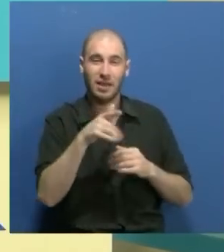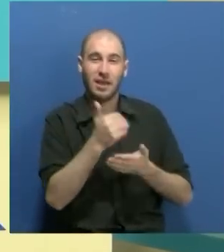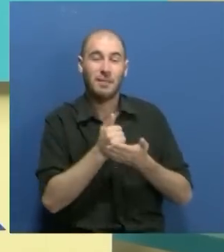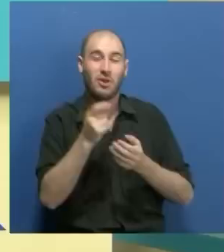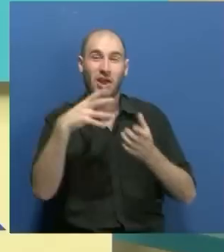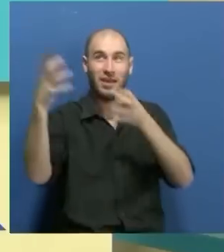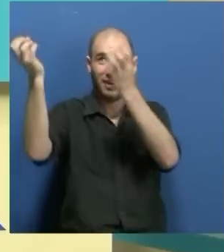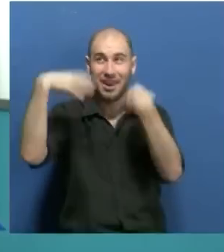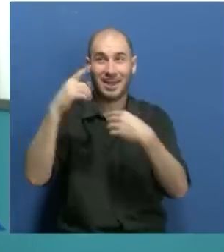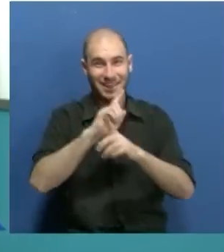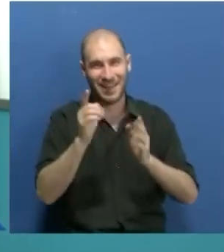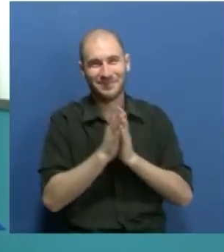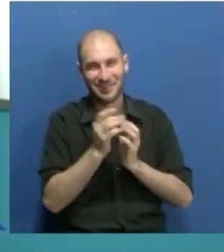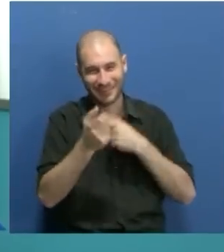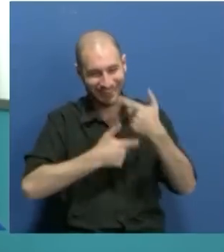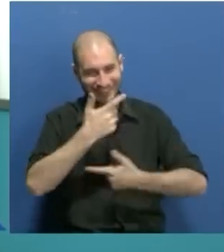mismo.